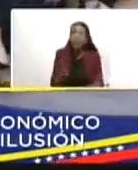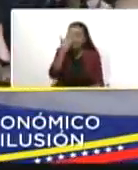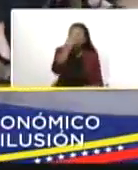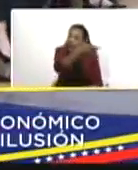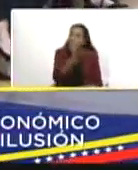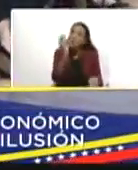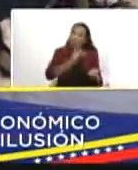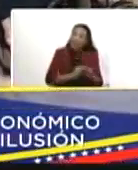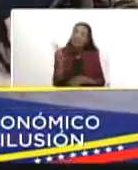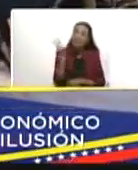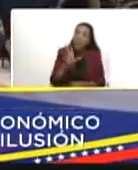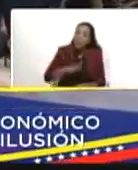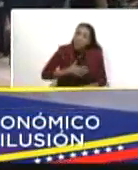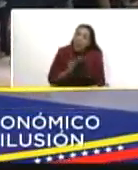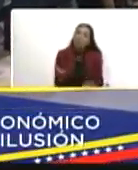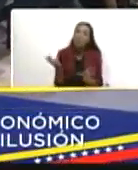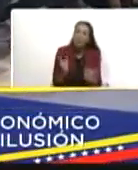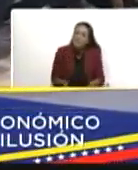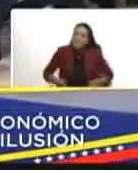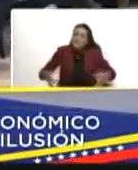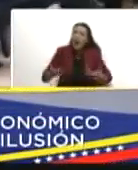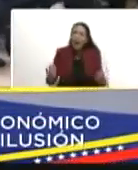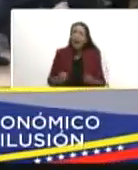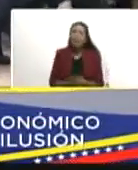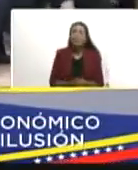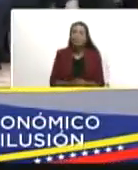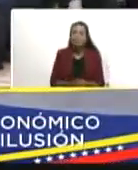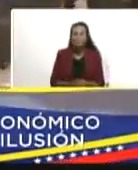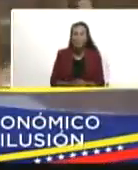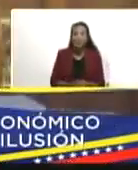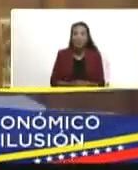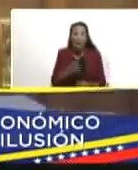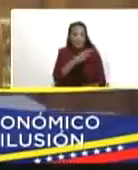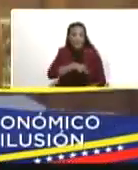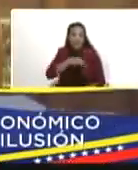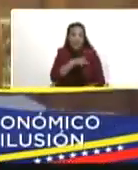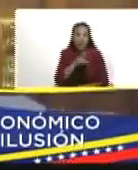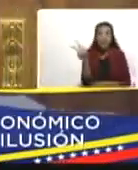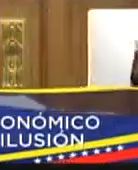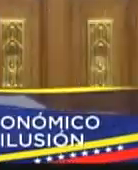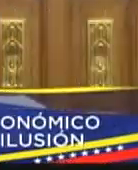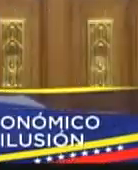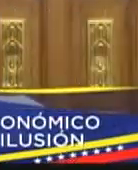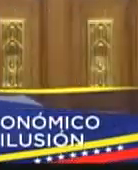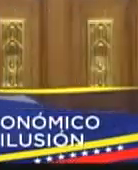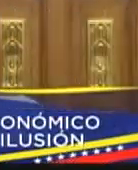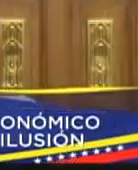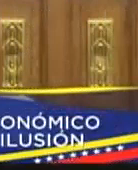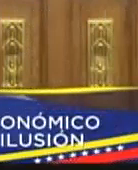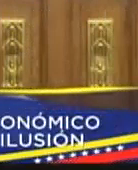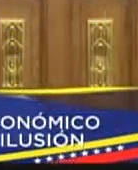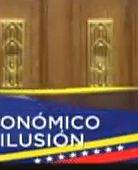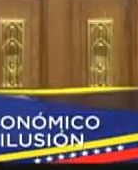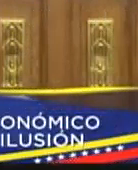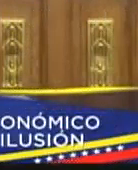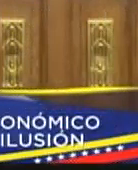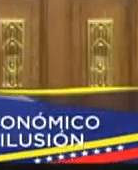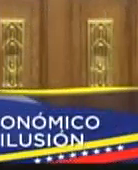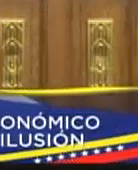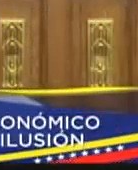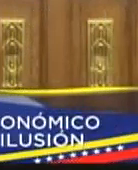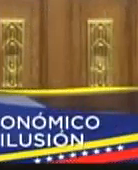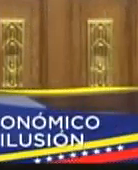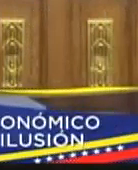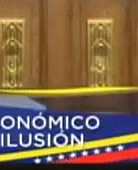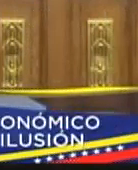lo saben ellos lo saben y la gran misión Venezuela joven va a tener una